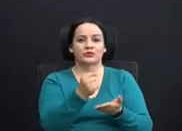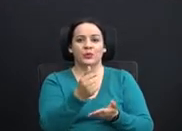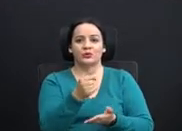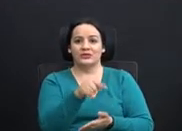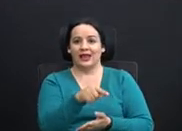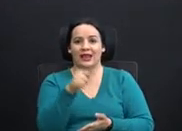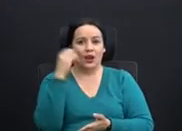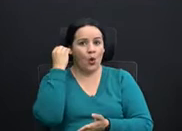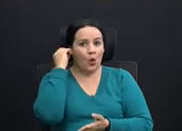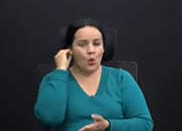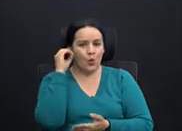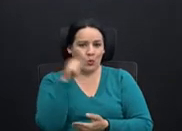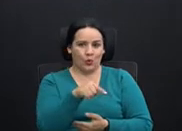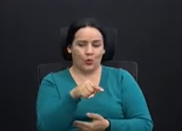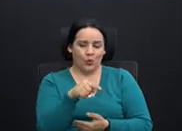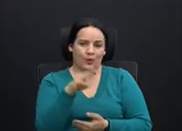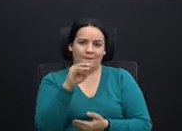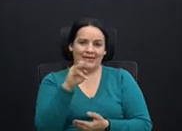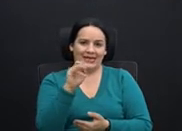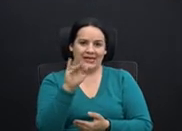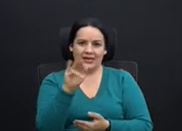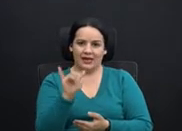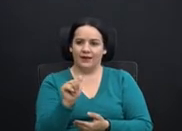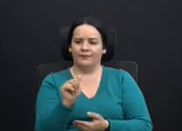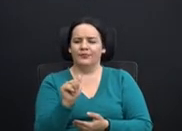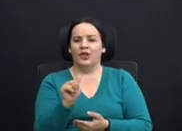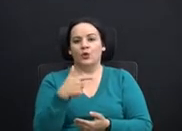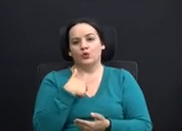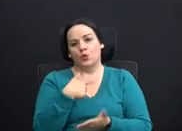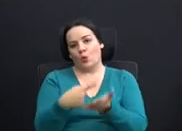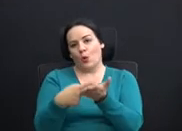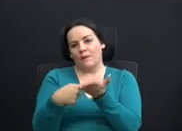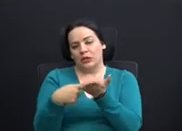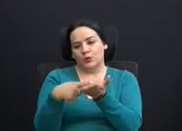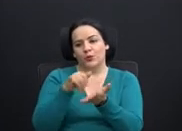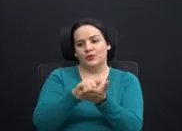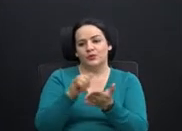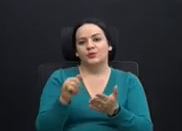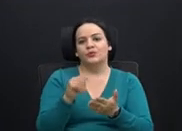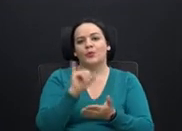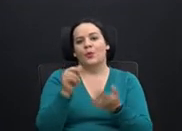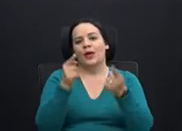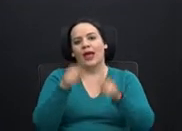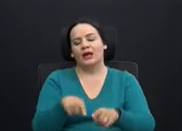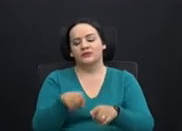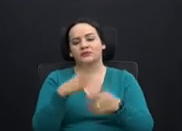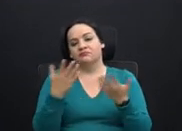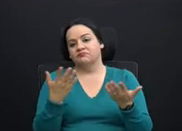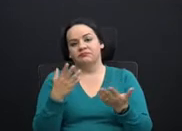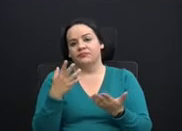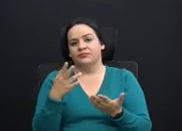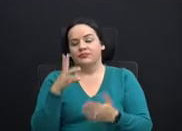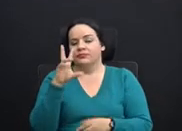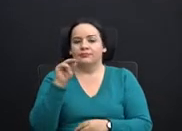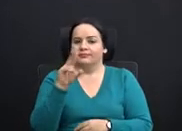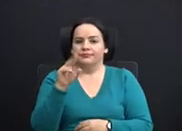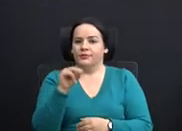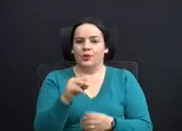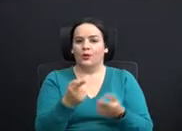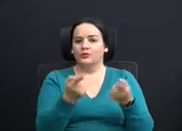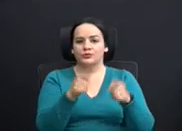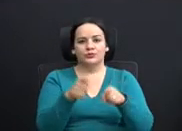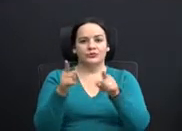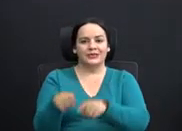minería, le comento que es un caso de nuevo hipotético, y yo diría que no se daría en el